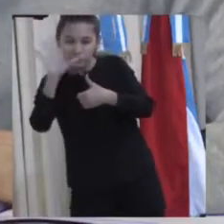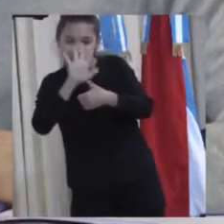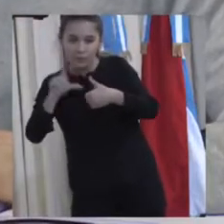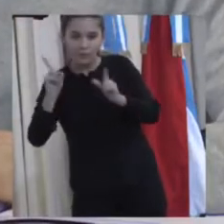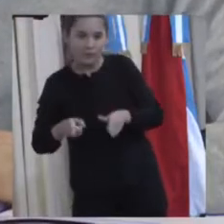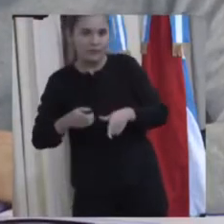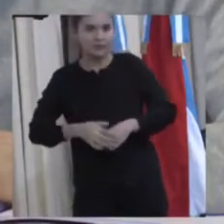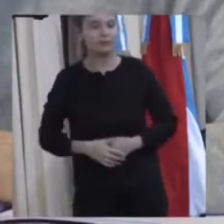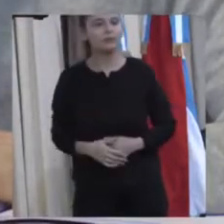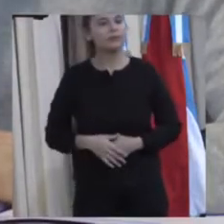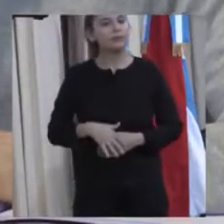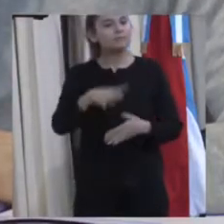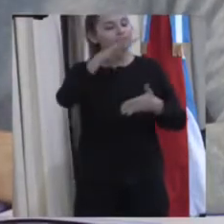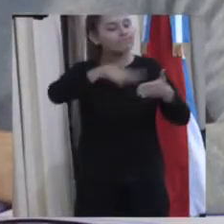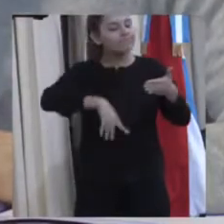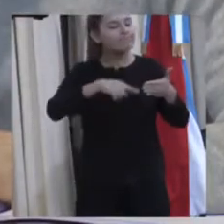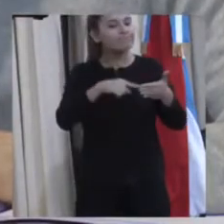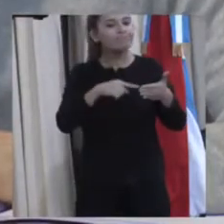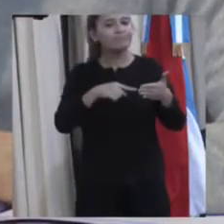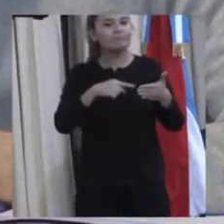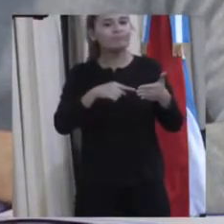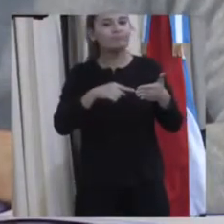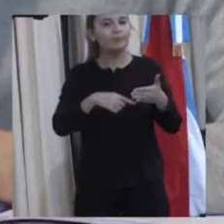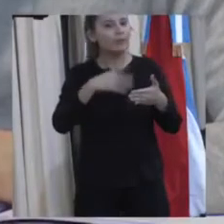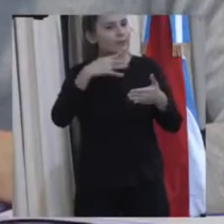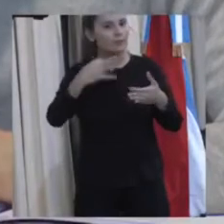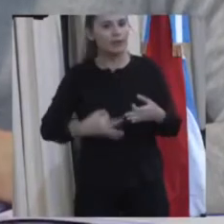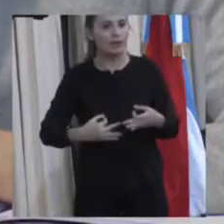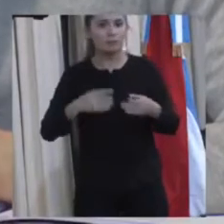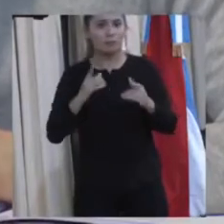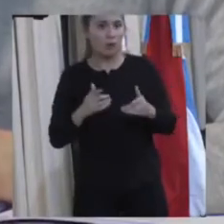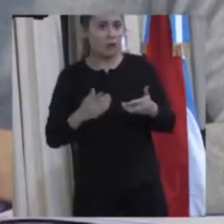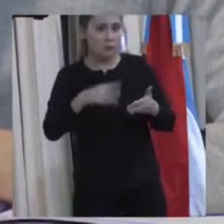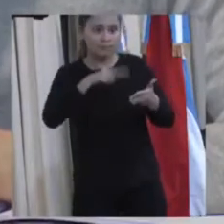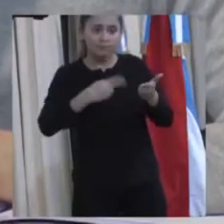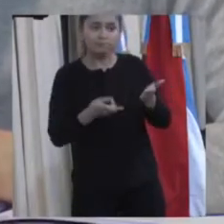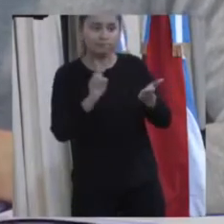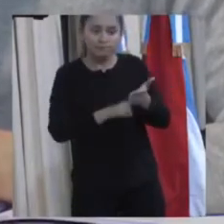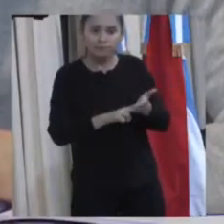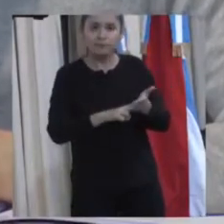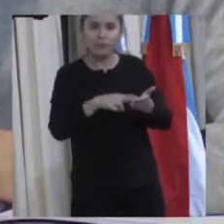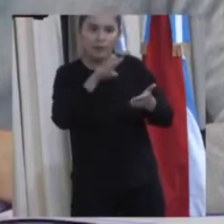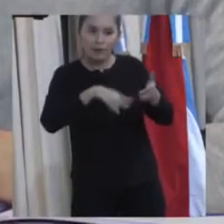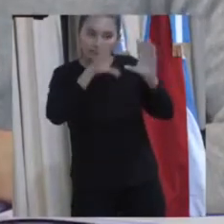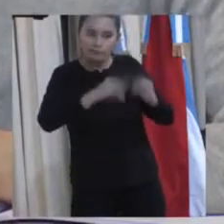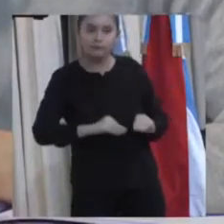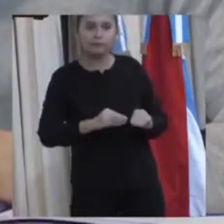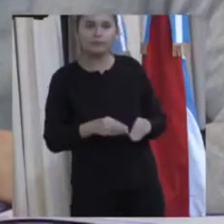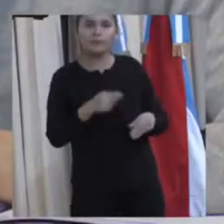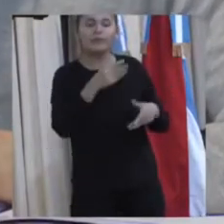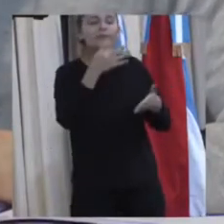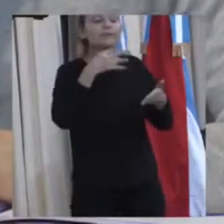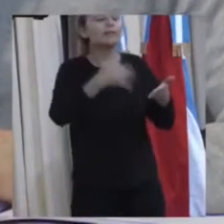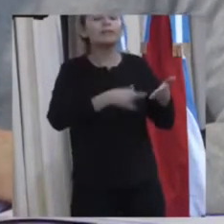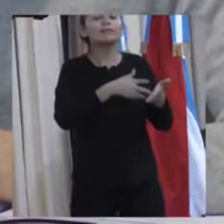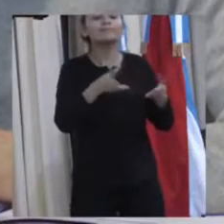que este manifiesto, que podríamos volver a leer o leer completo, esparcen, son